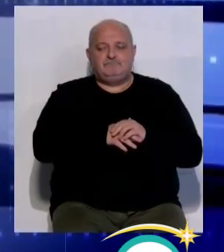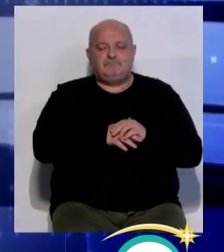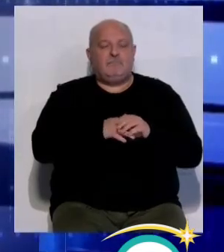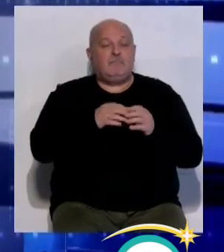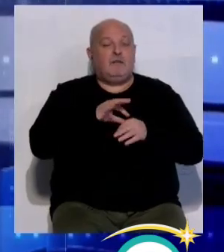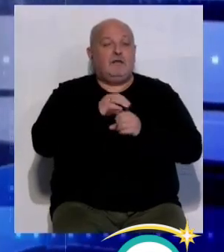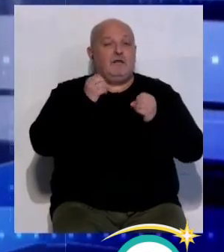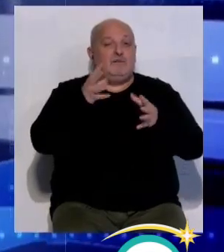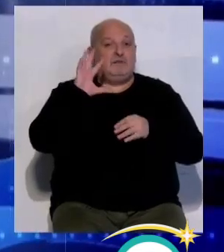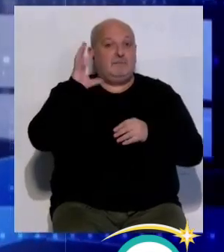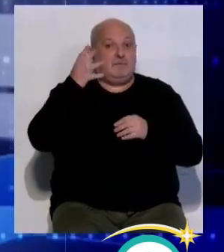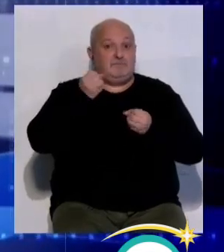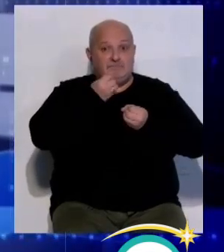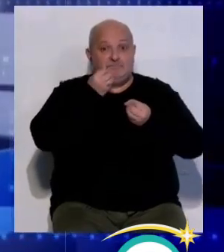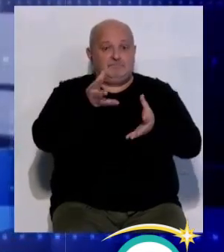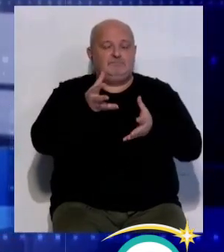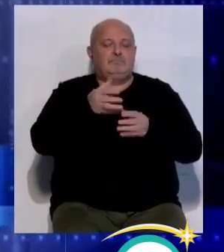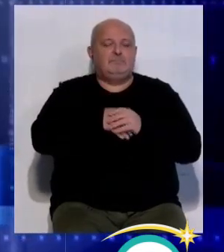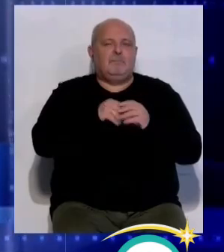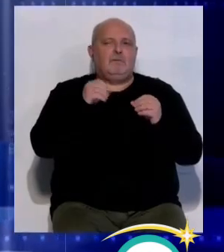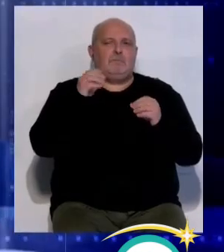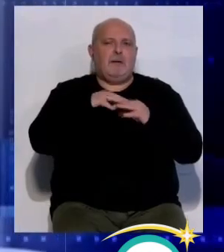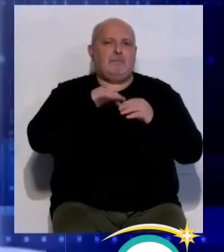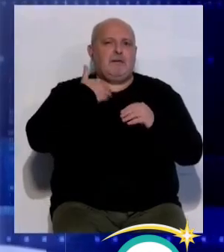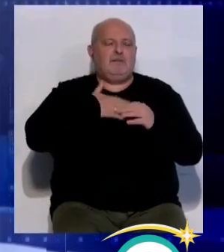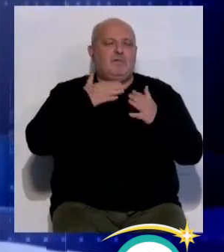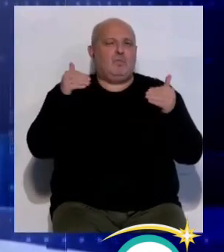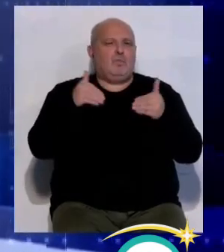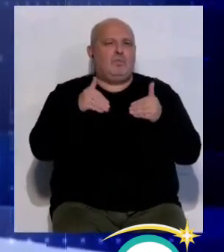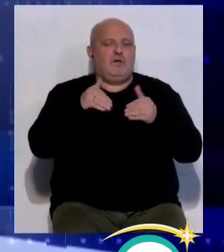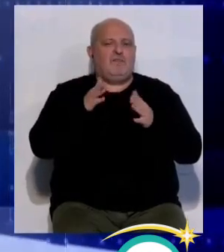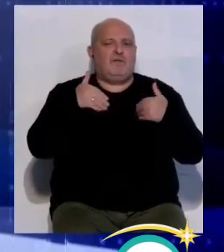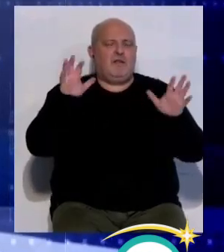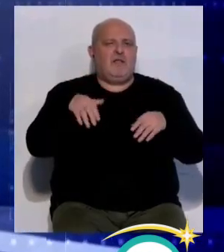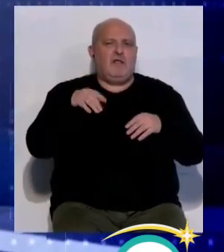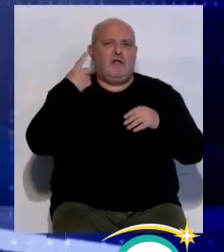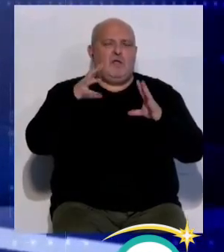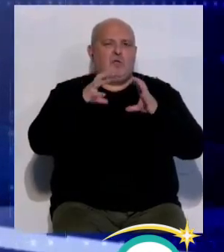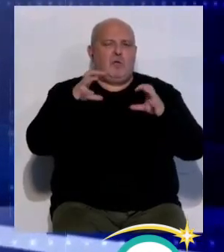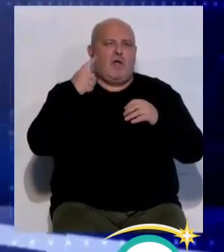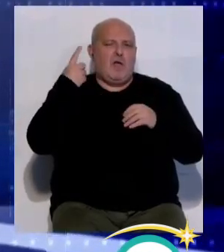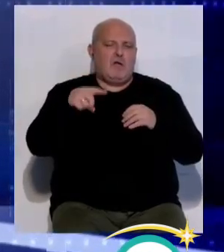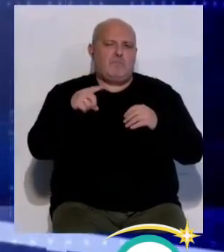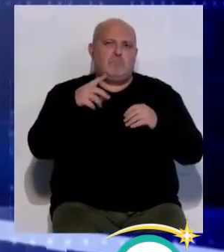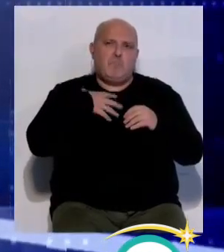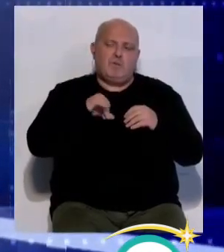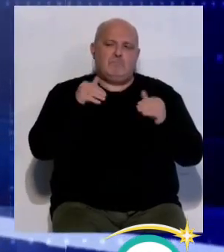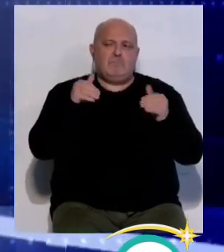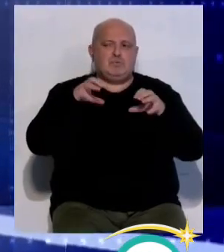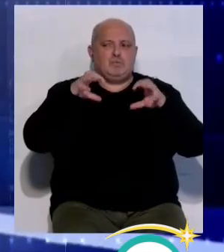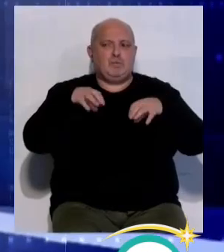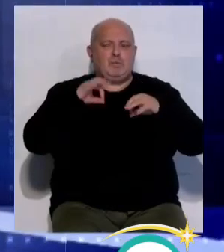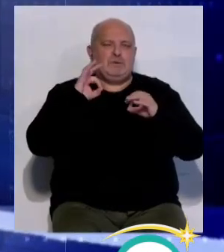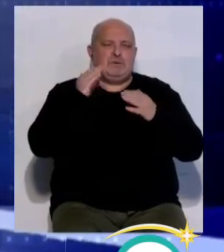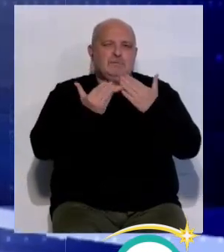La Agencia Estatal de Meteorología informa de un tiempo para mañana jueves en la bahía con cielos cubiertos y con probabilidad de lluvia